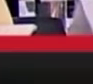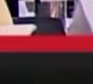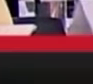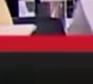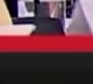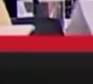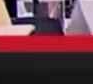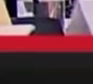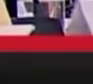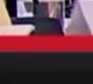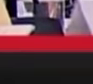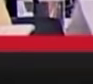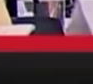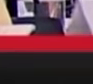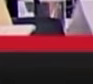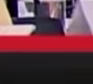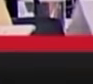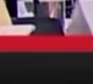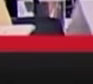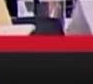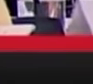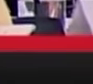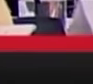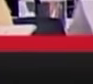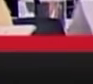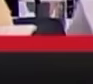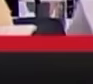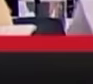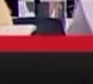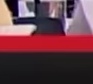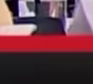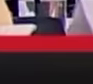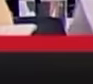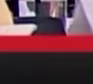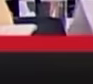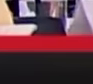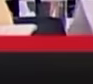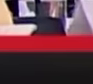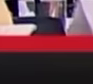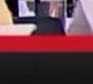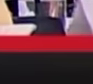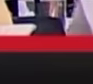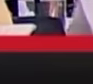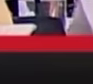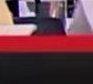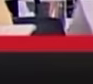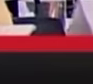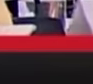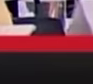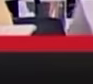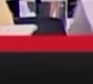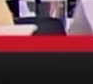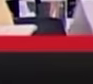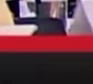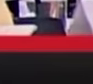Presupuesto, quiero hacer un hincapié. El gasto de mantenimiento de vías, que es parte